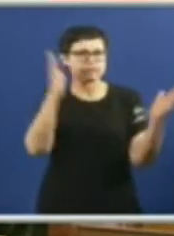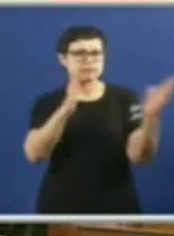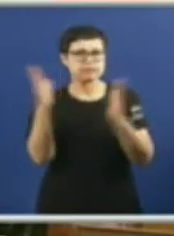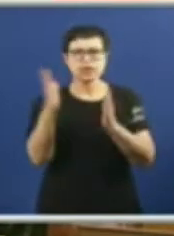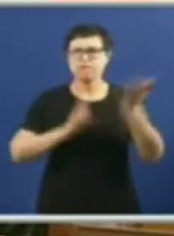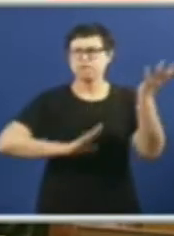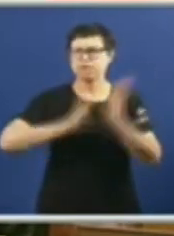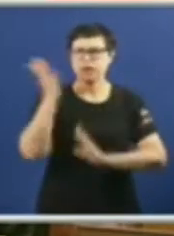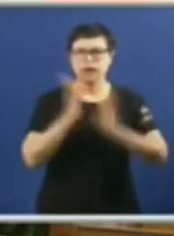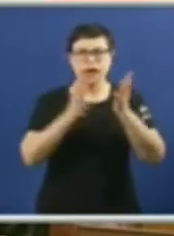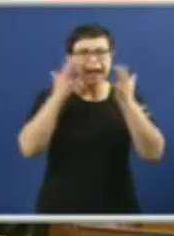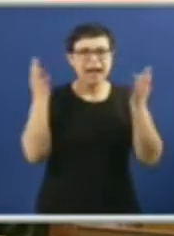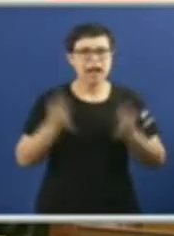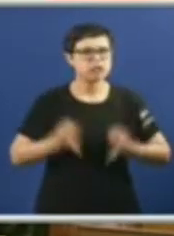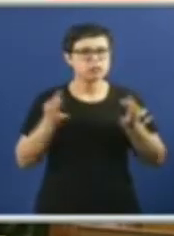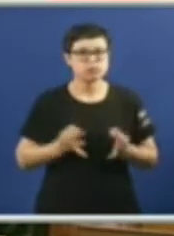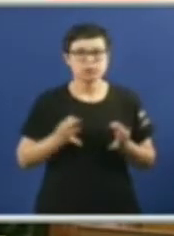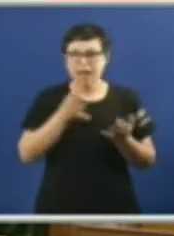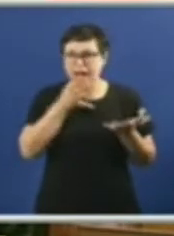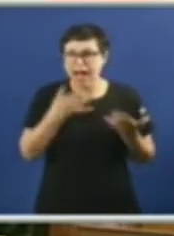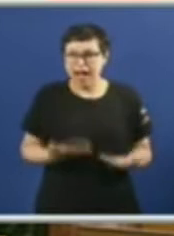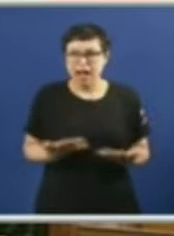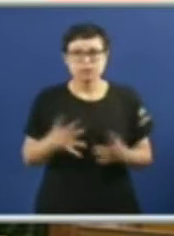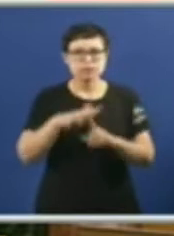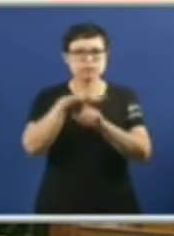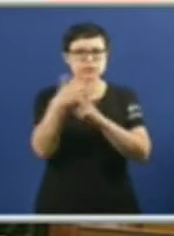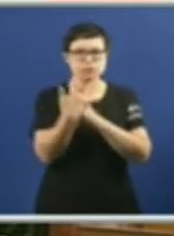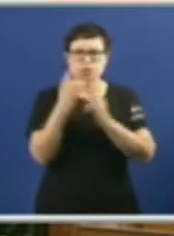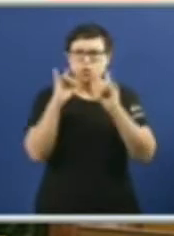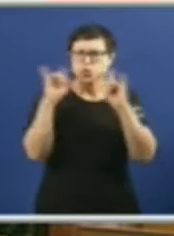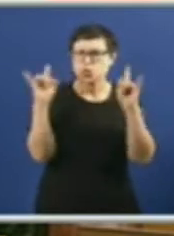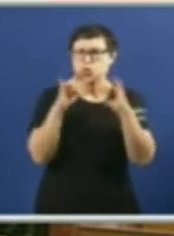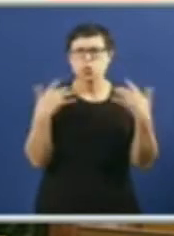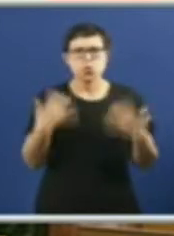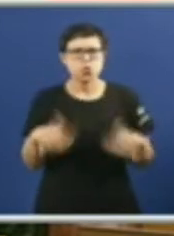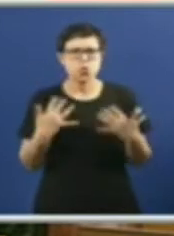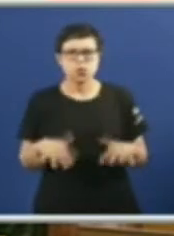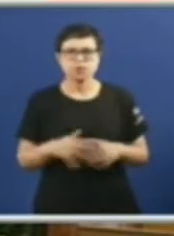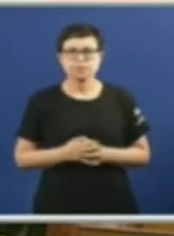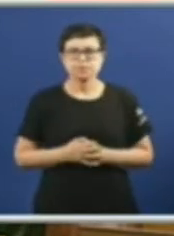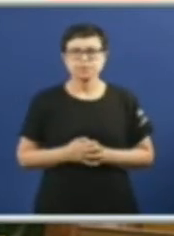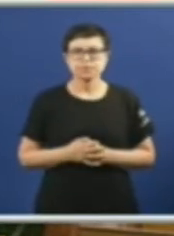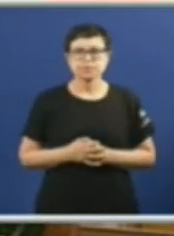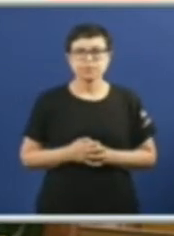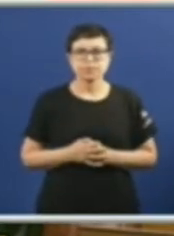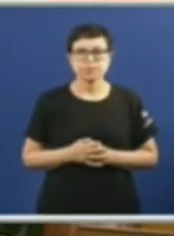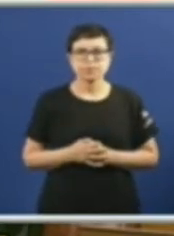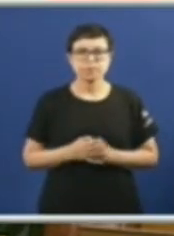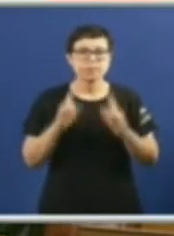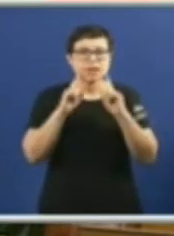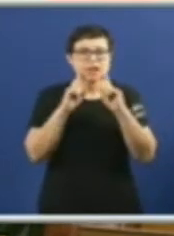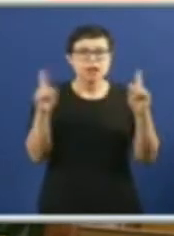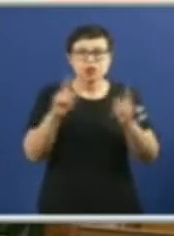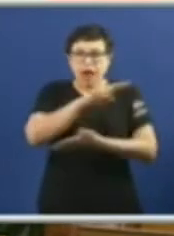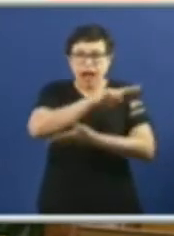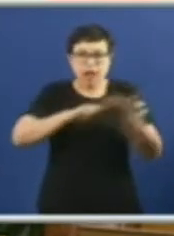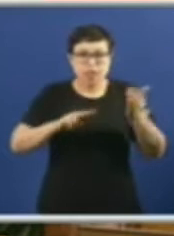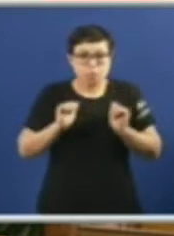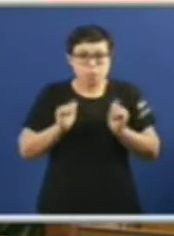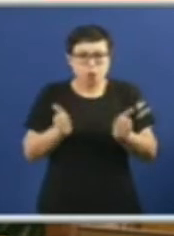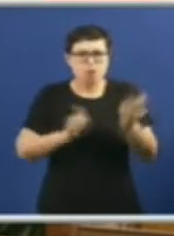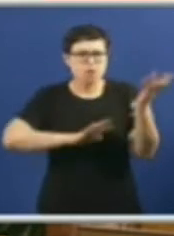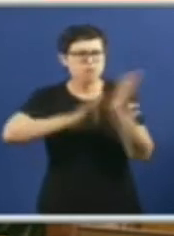conclusión a que chegamos non pode ser máis alarmante. Se hoxe Galiza vivira unha vaga de lumes como a